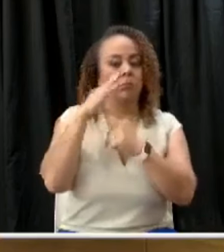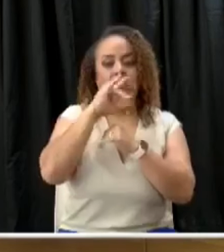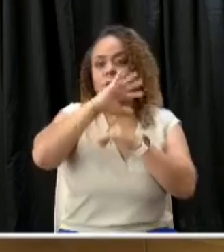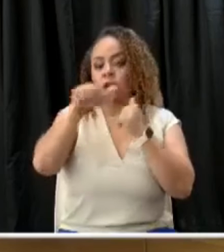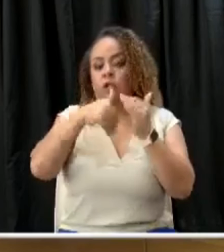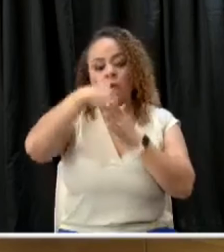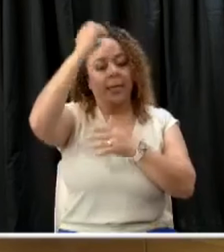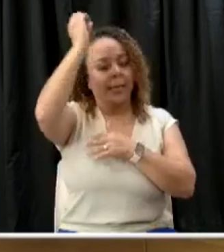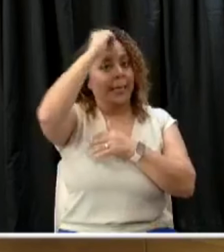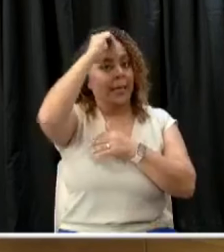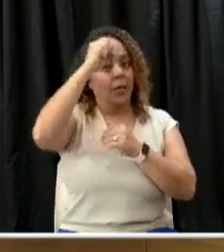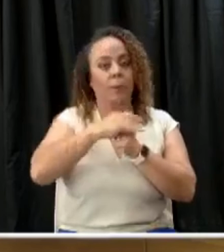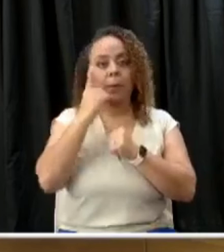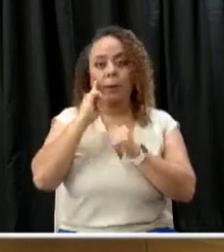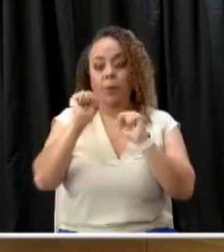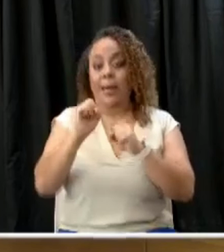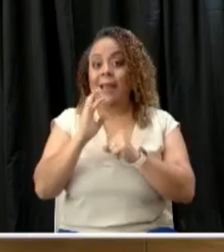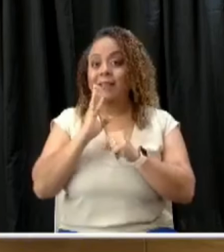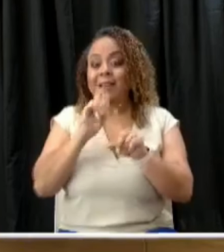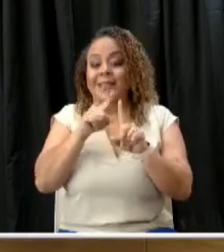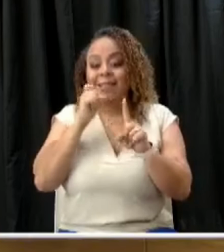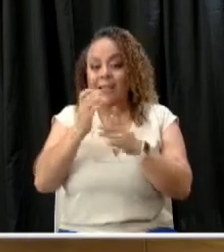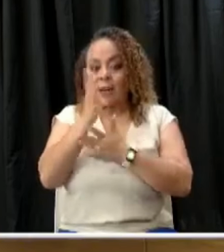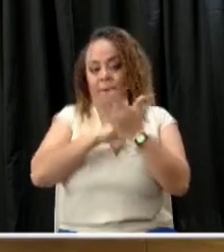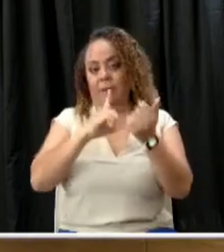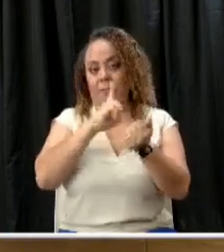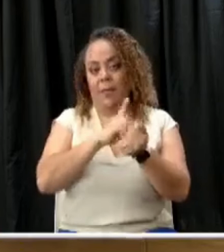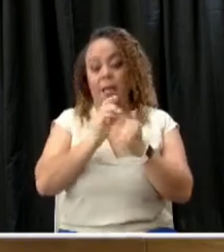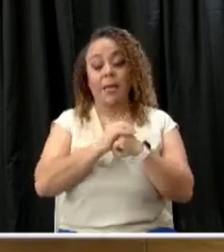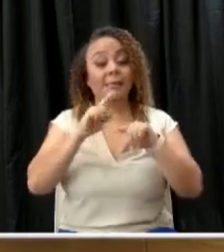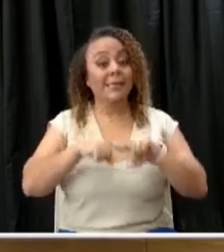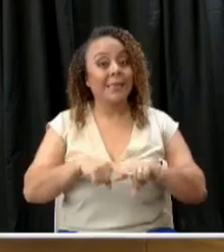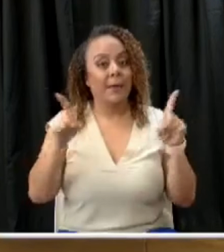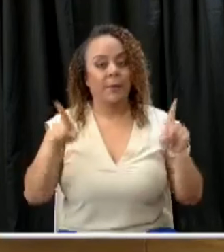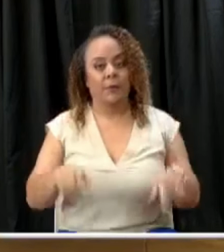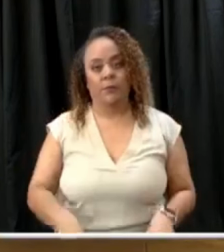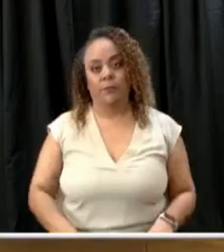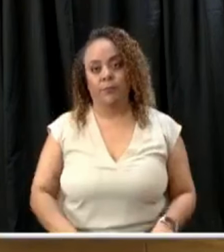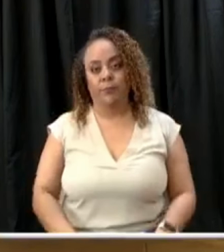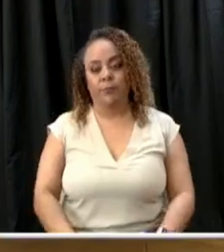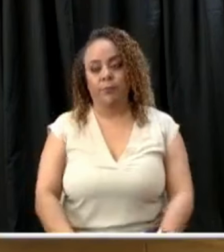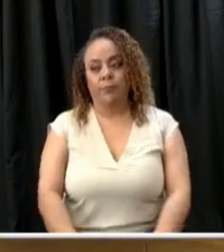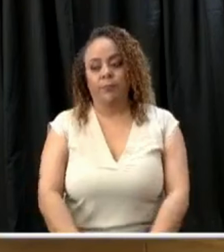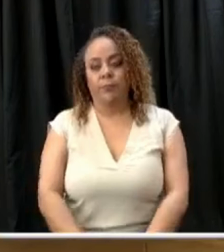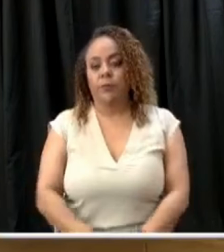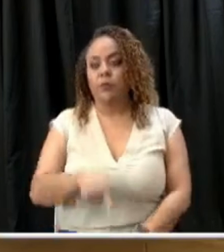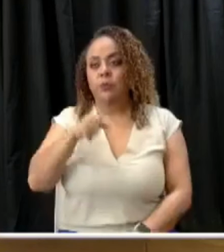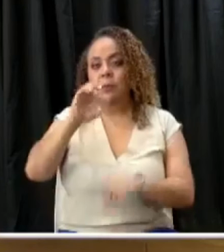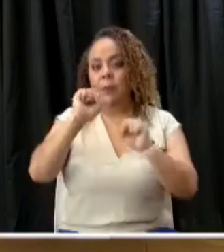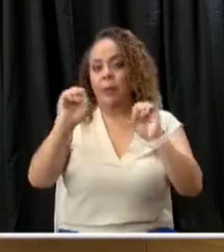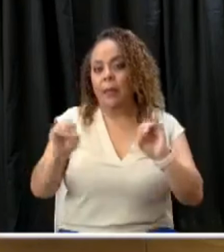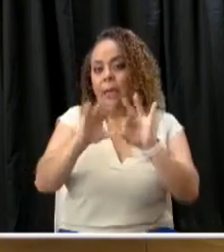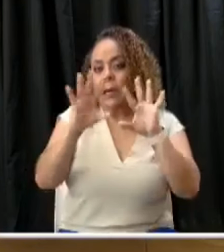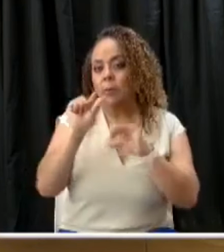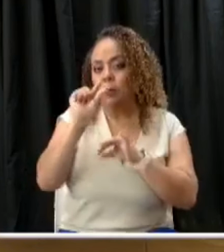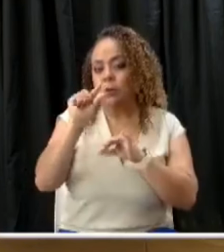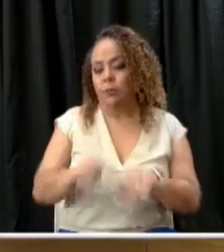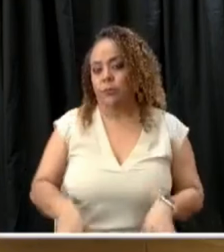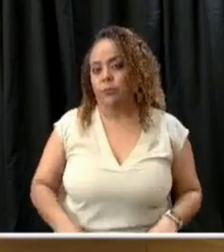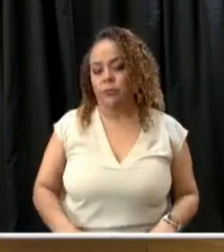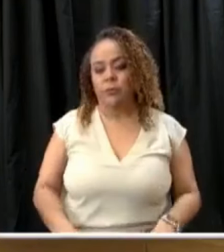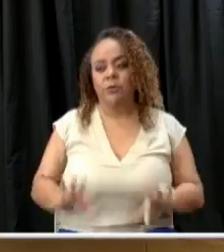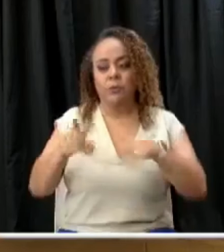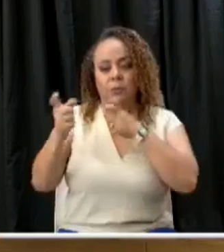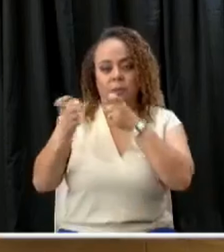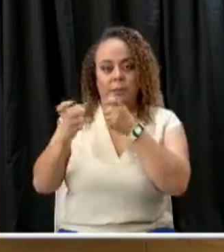el criterio para hablar desde la parte médica. Sin embargo, Esteban, tal vez nos podés aclarar un poquitito, ¿cómo